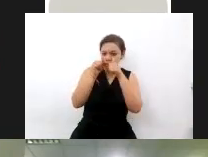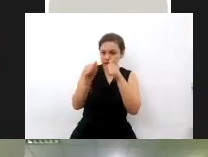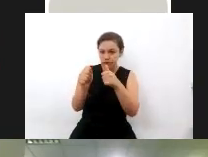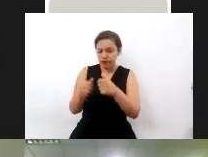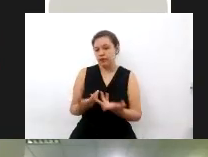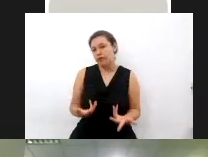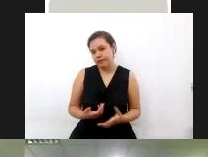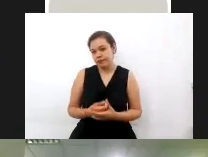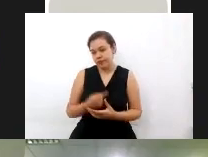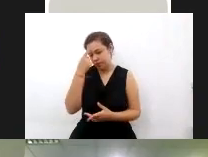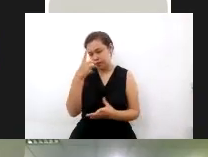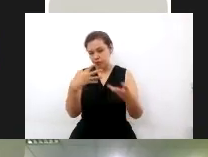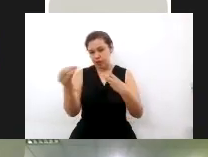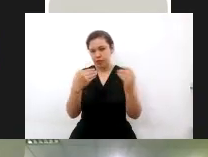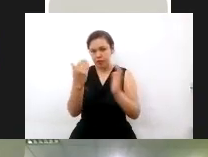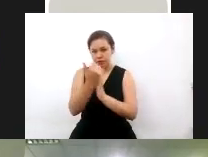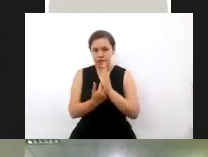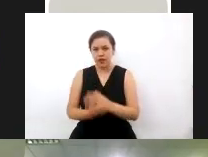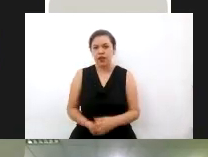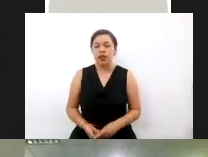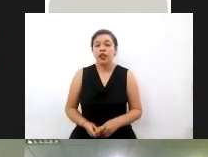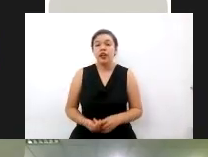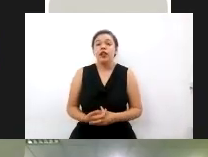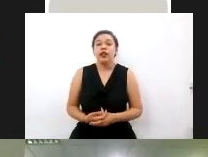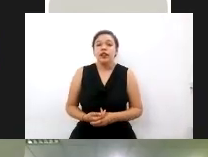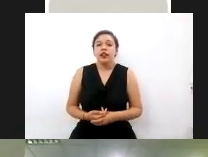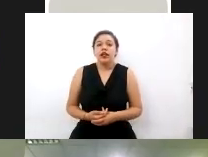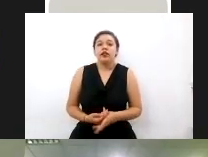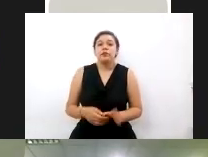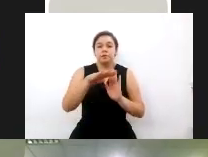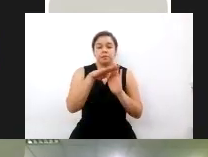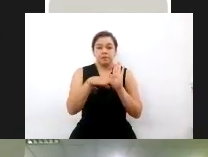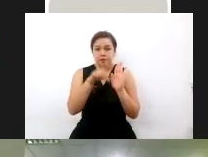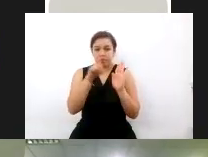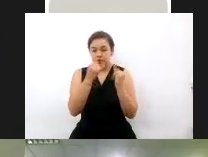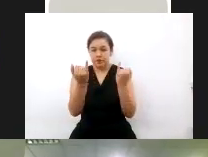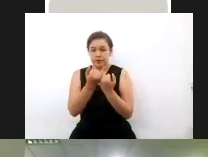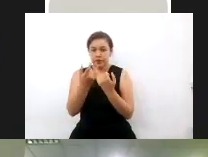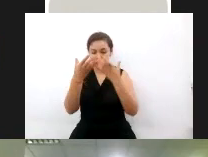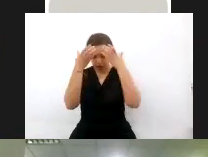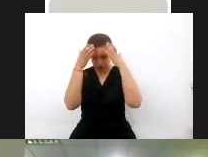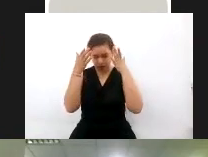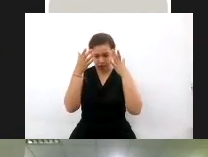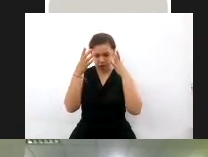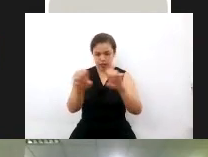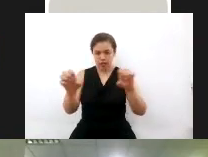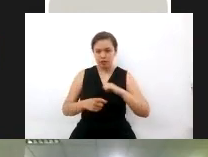contagio. Bueno, dentro de las medidas también de equipo de protección personal se encuentra, y